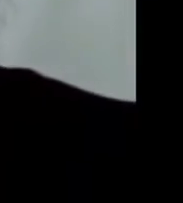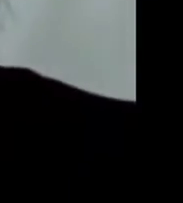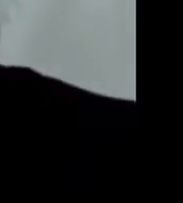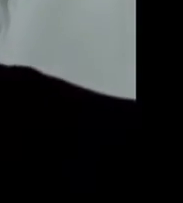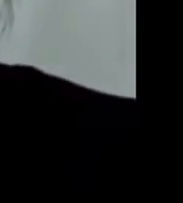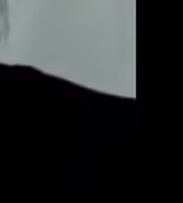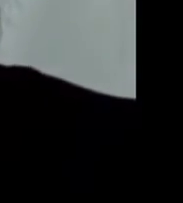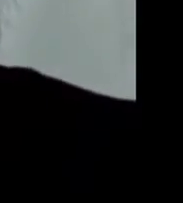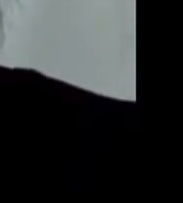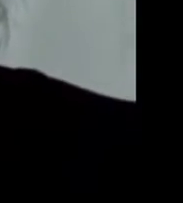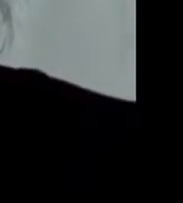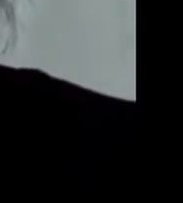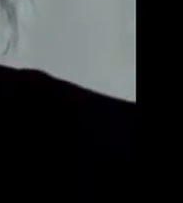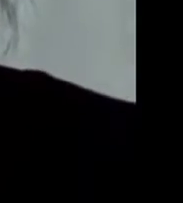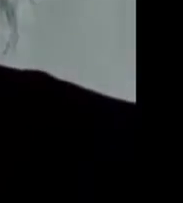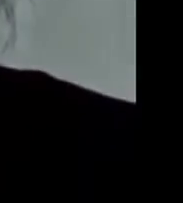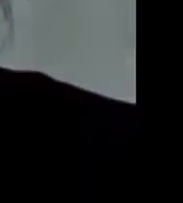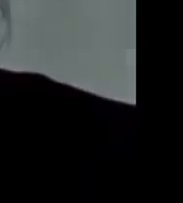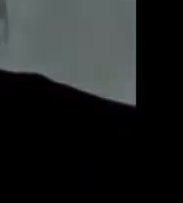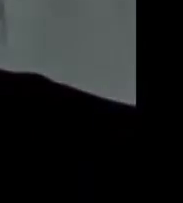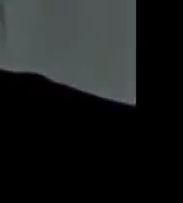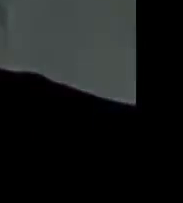Pero no fue así.